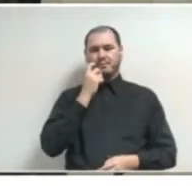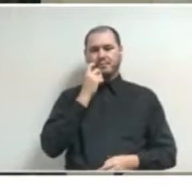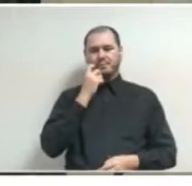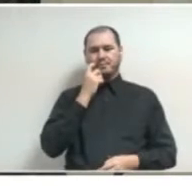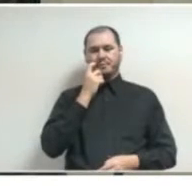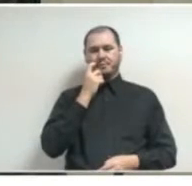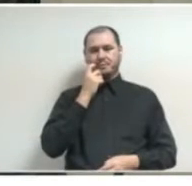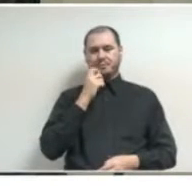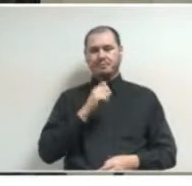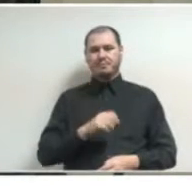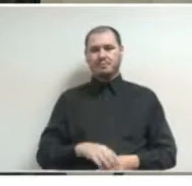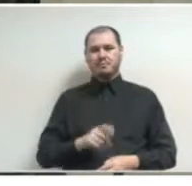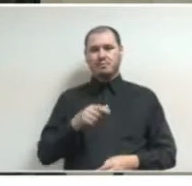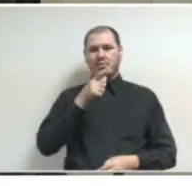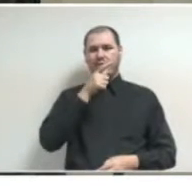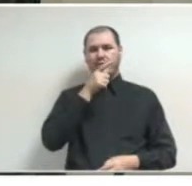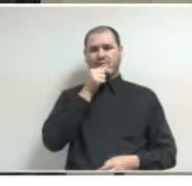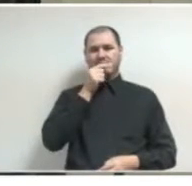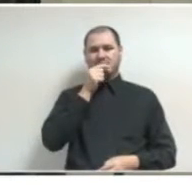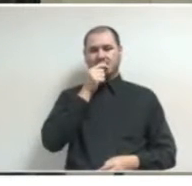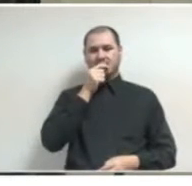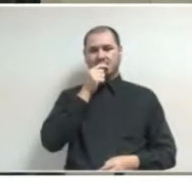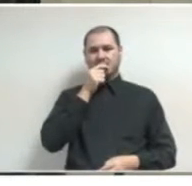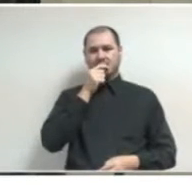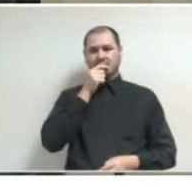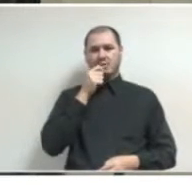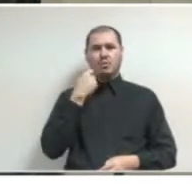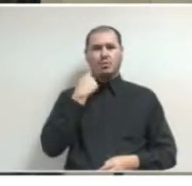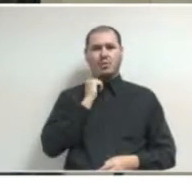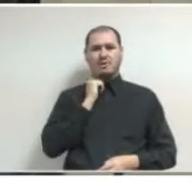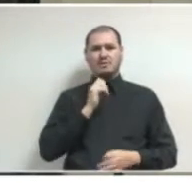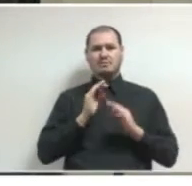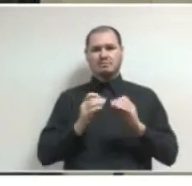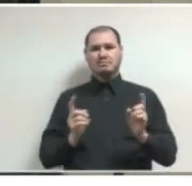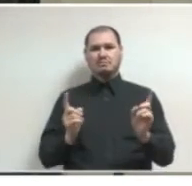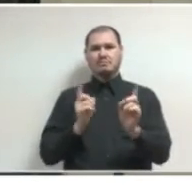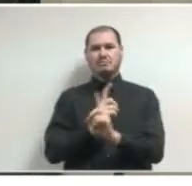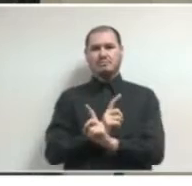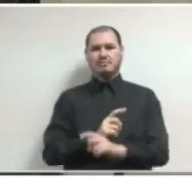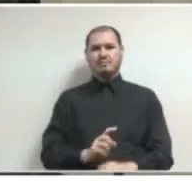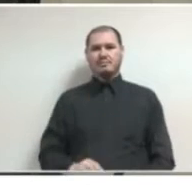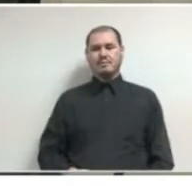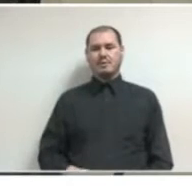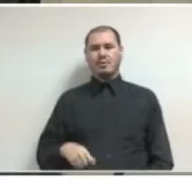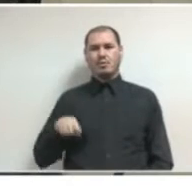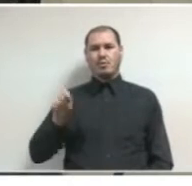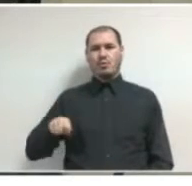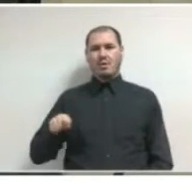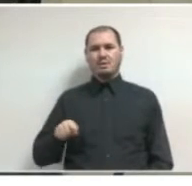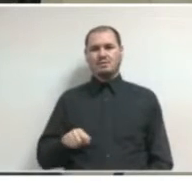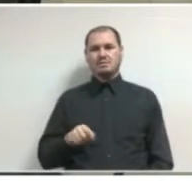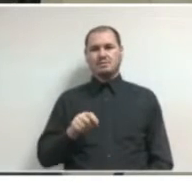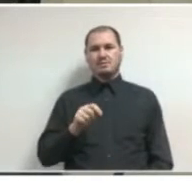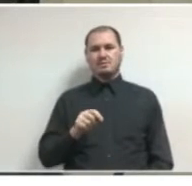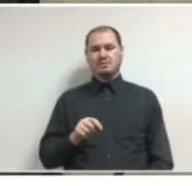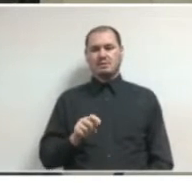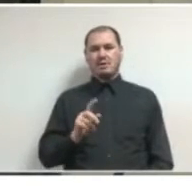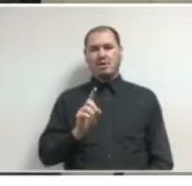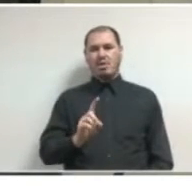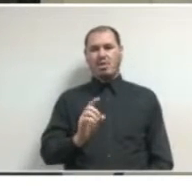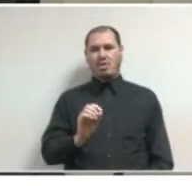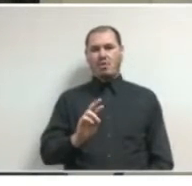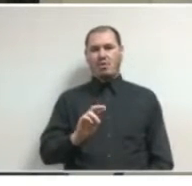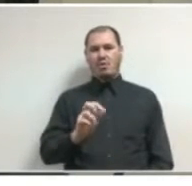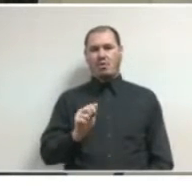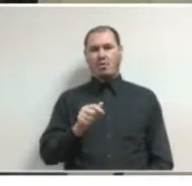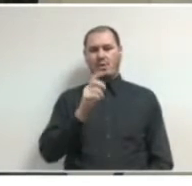Marcelino Melgarejo, personal de seguridad, jueza penal de garantía, Dora Elizabeth Maciel, Pérez de Guava.